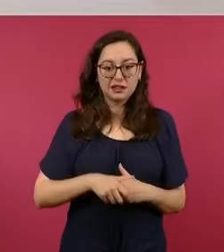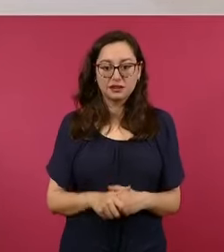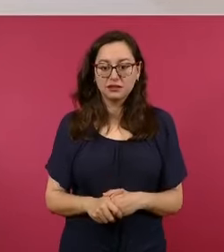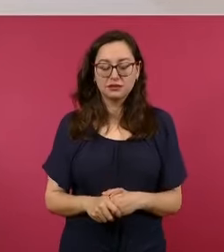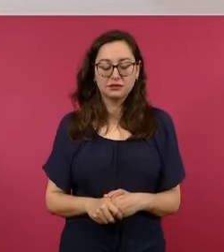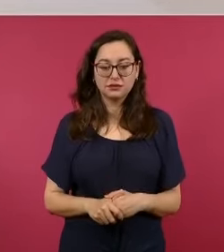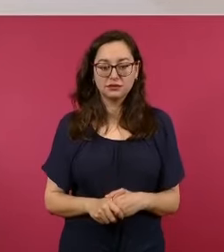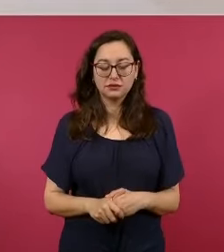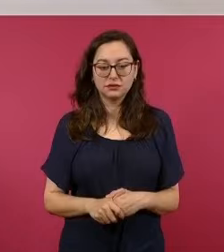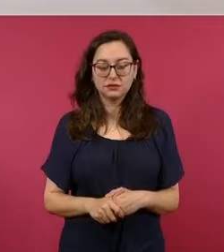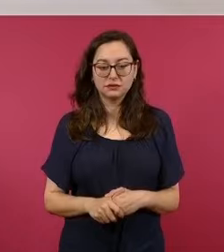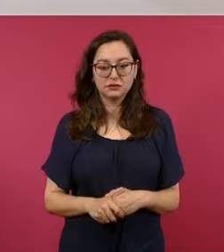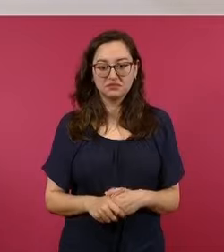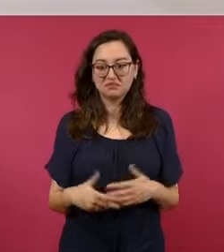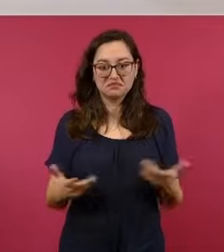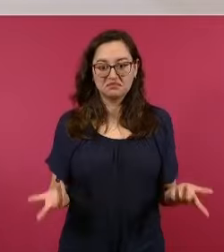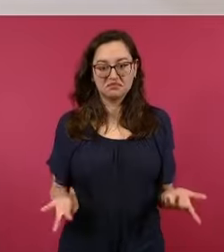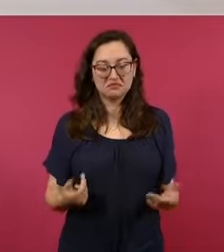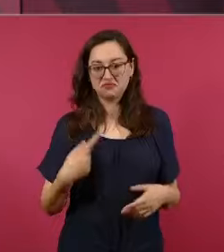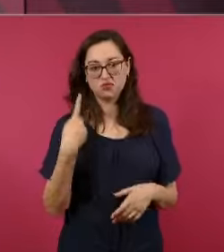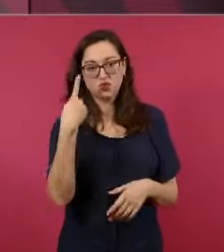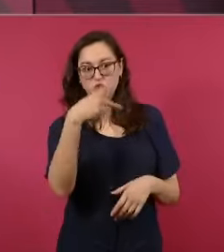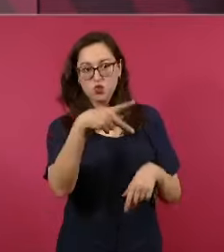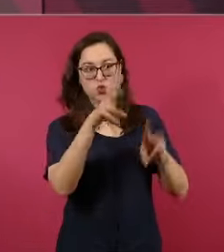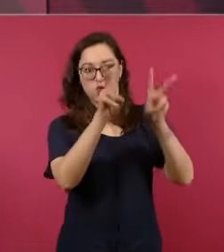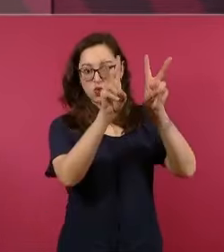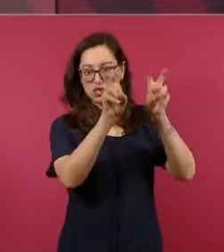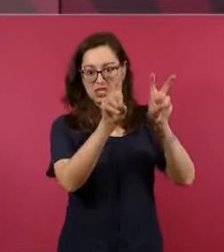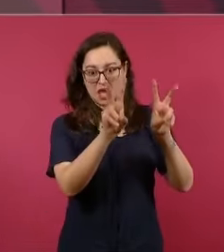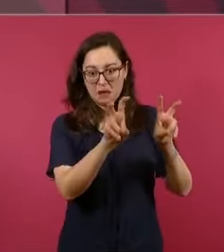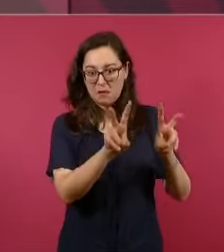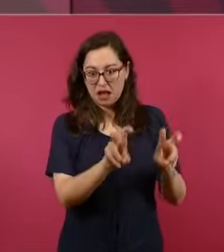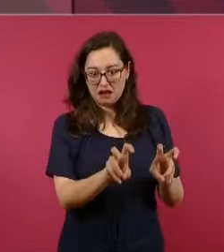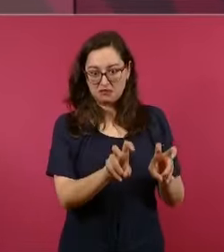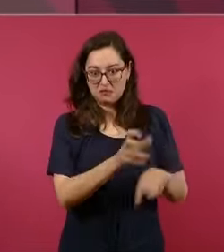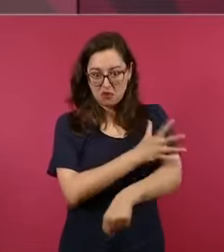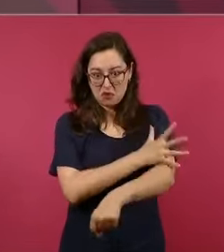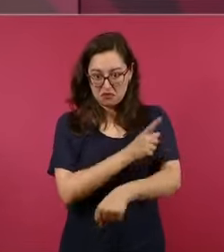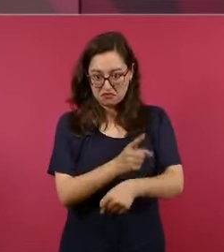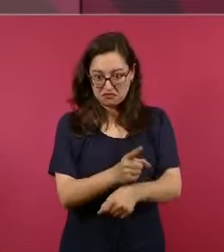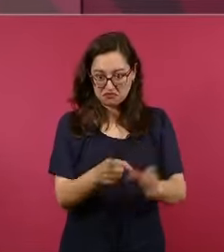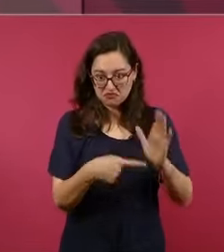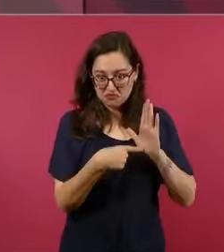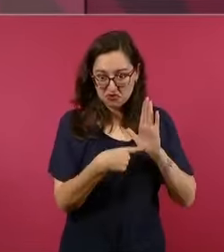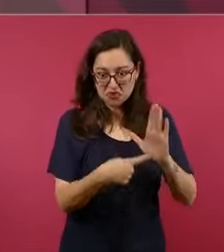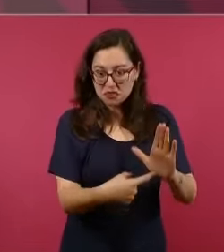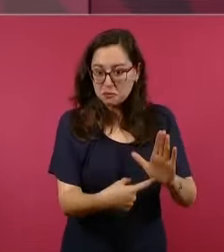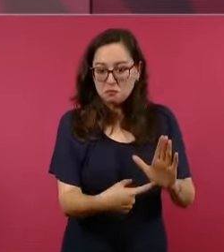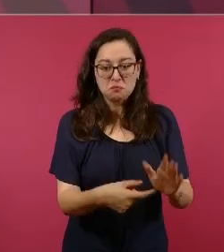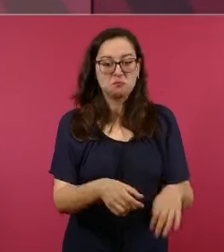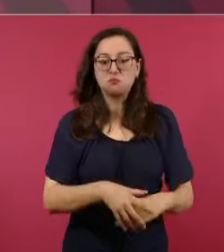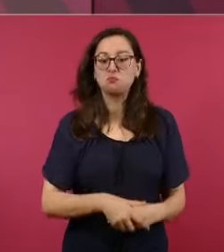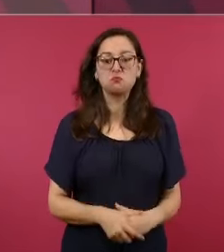tratan no está en la agenda y así es en